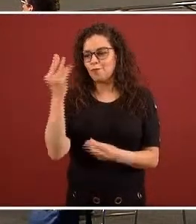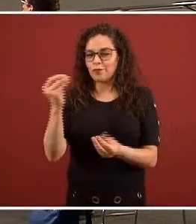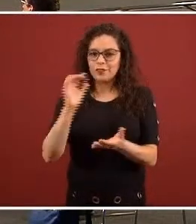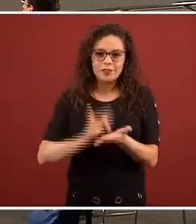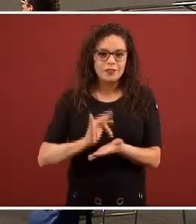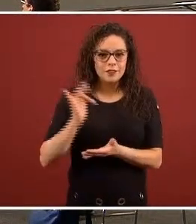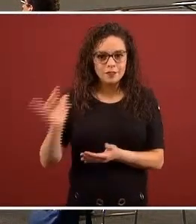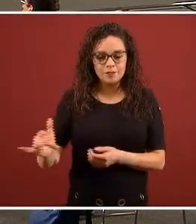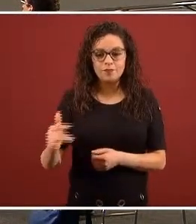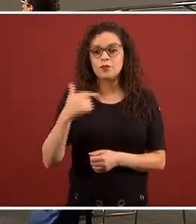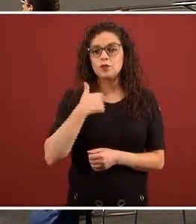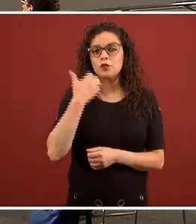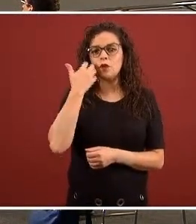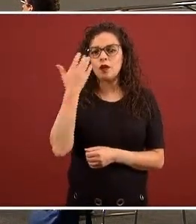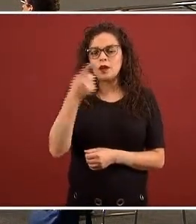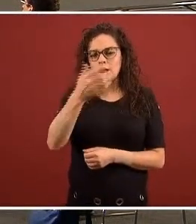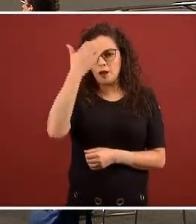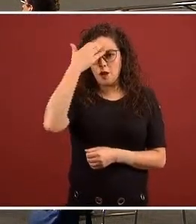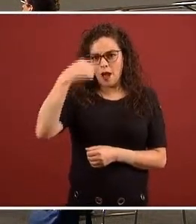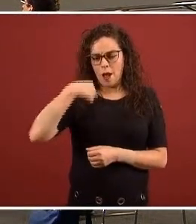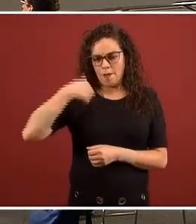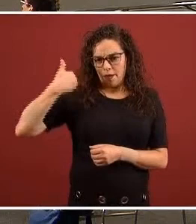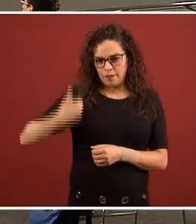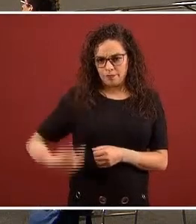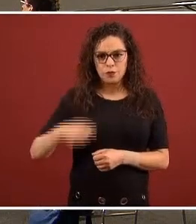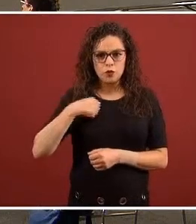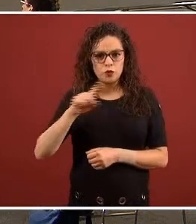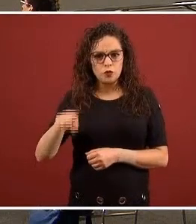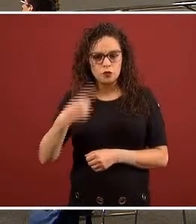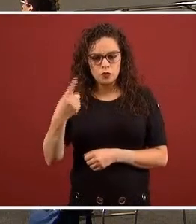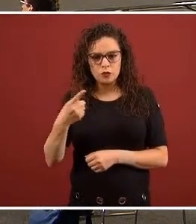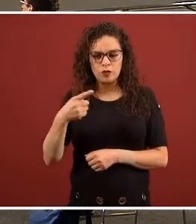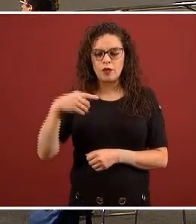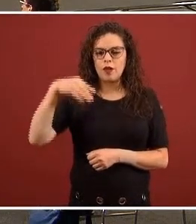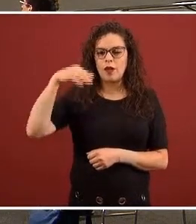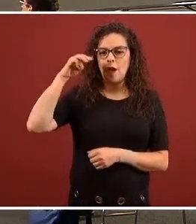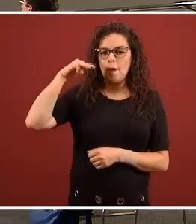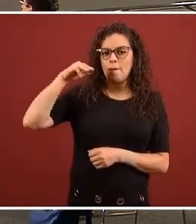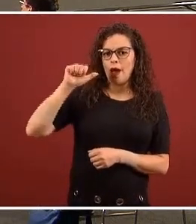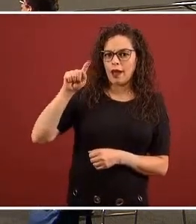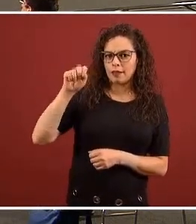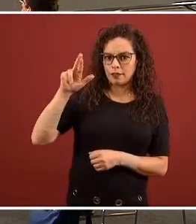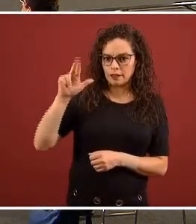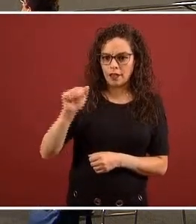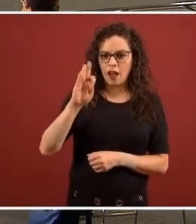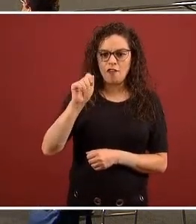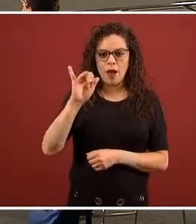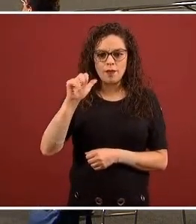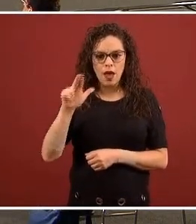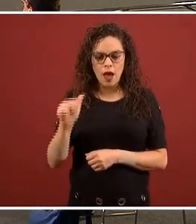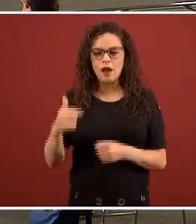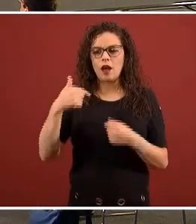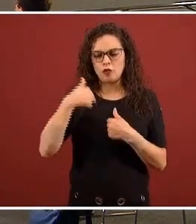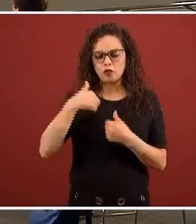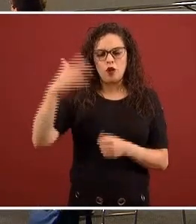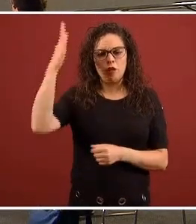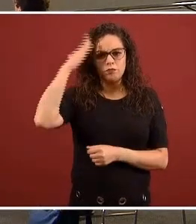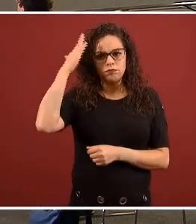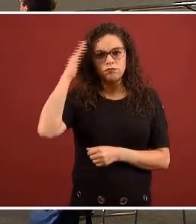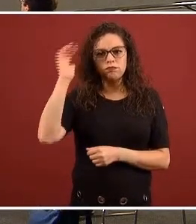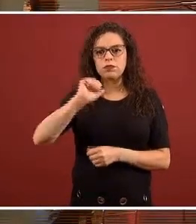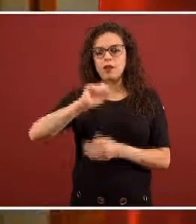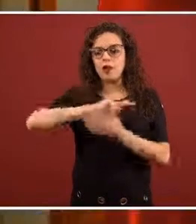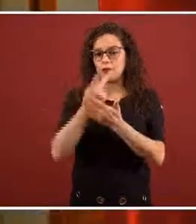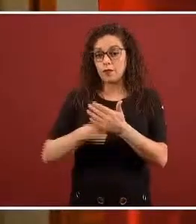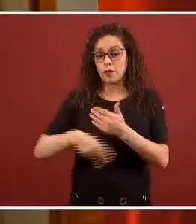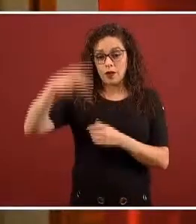quiero presentar con ustedes, yo soy la maestra Fabiana Maribel Cepeda Arias y soy titular de la División de Programas de